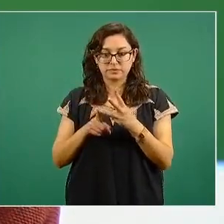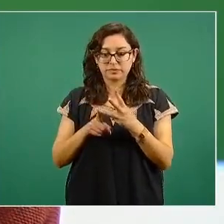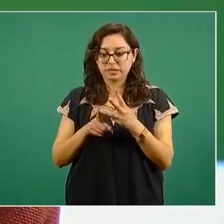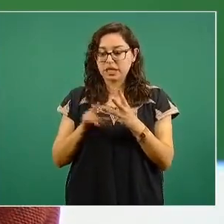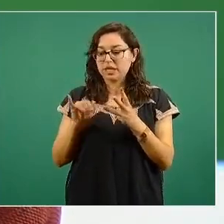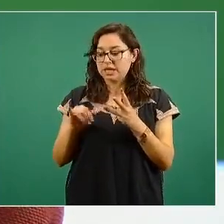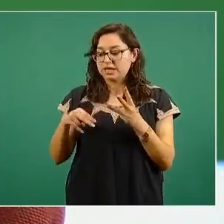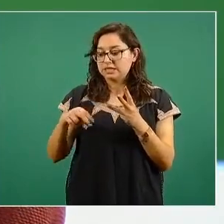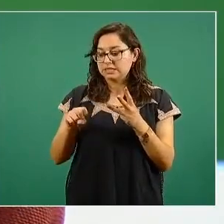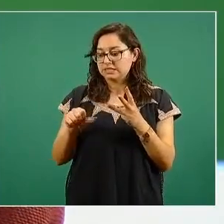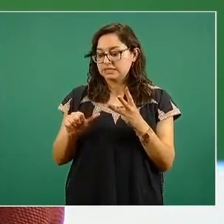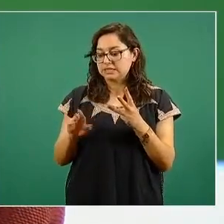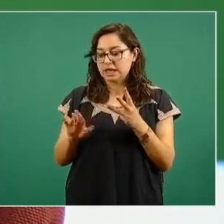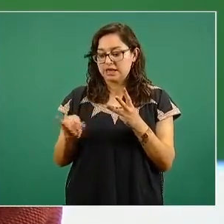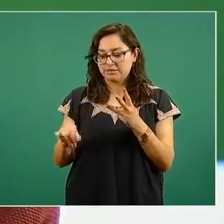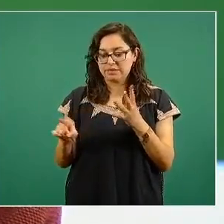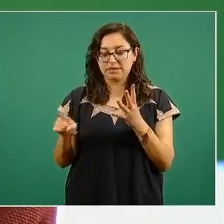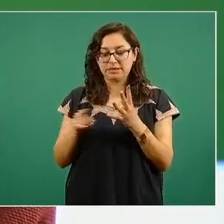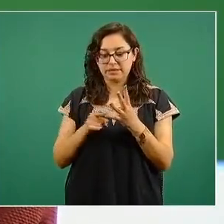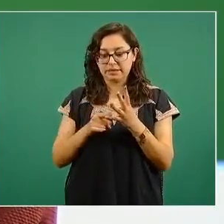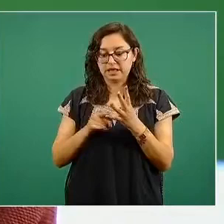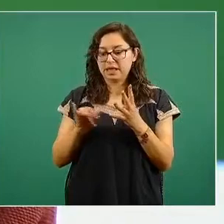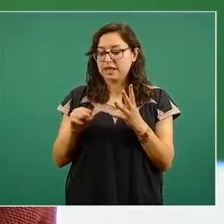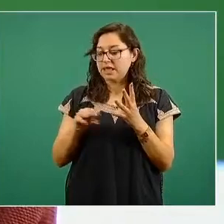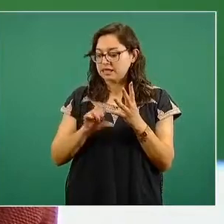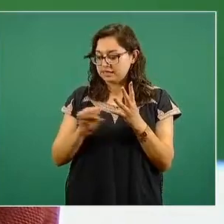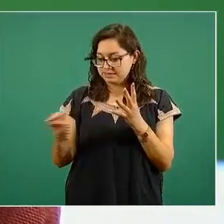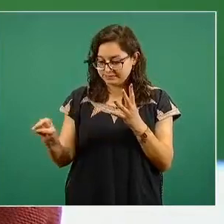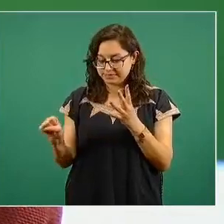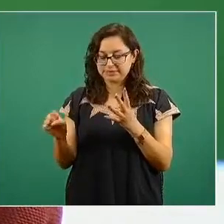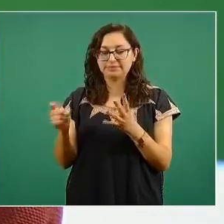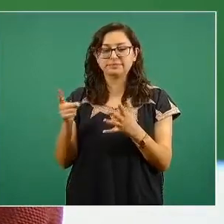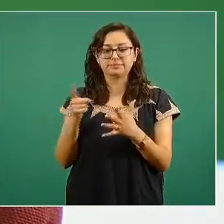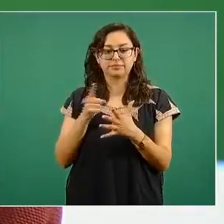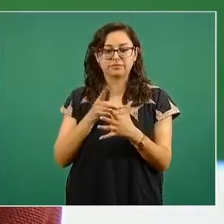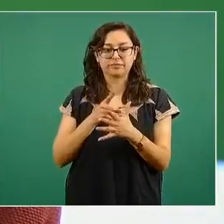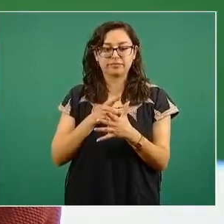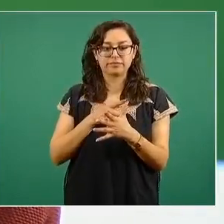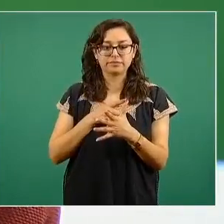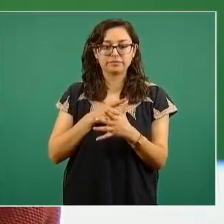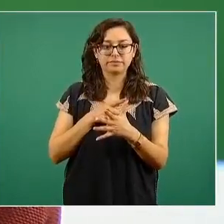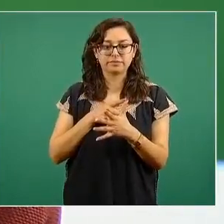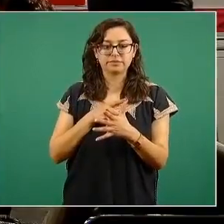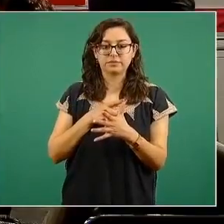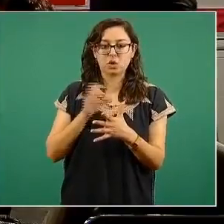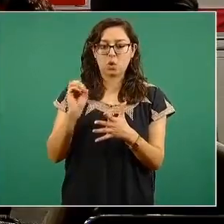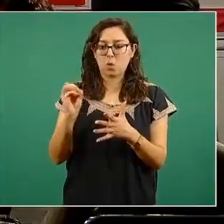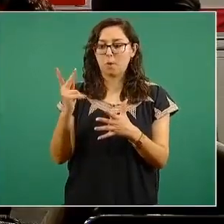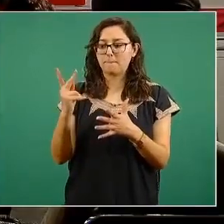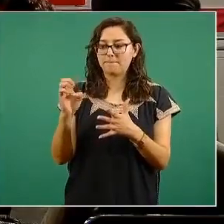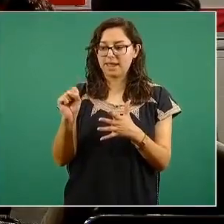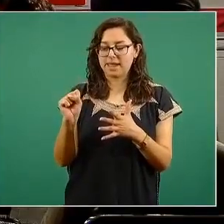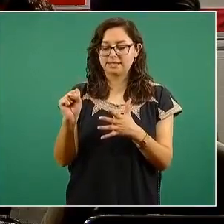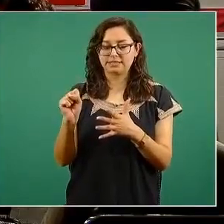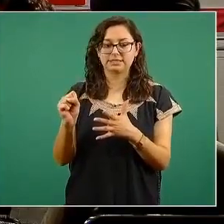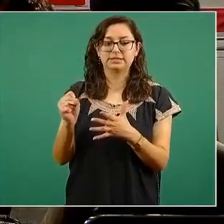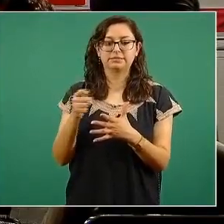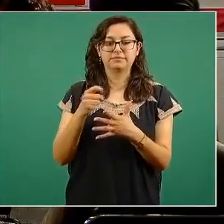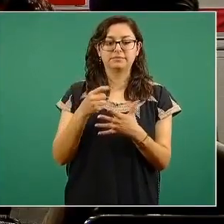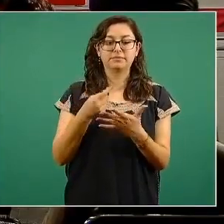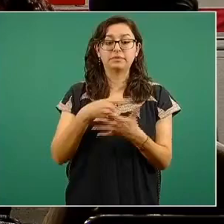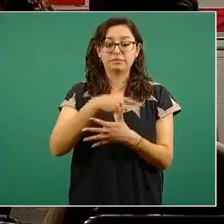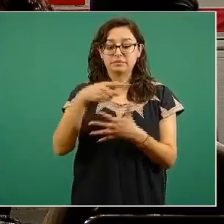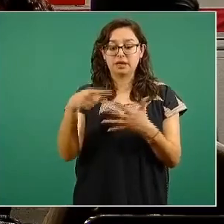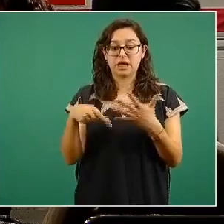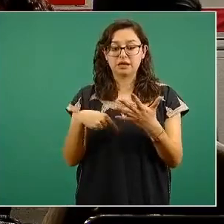Salud Pública, participa el Instituto Mexicano del Seguro Social, participa la Organización Panamericana de la Salud. Y el